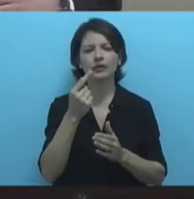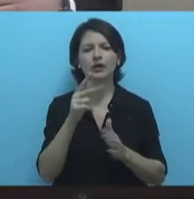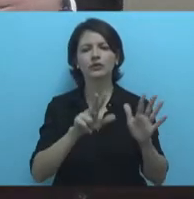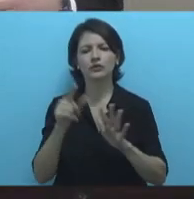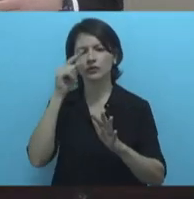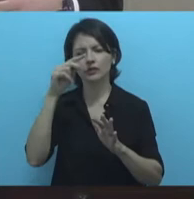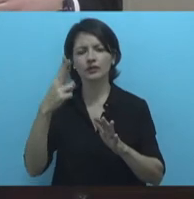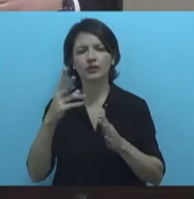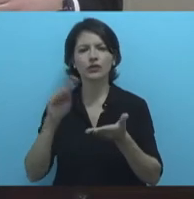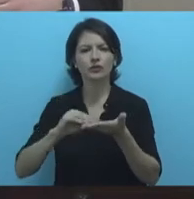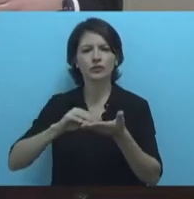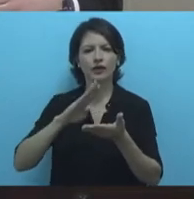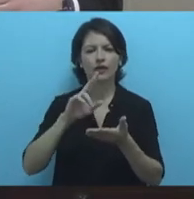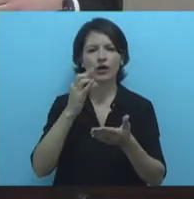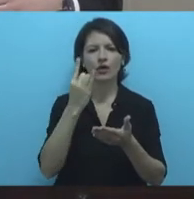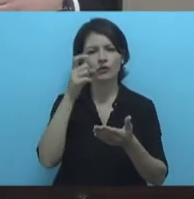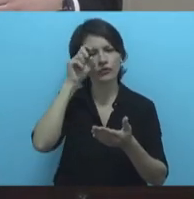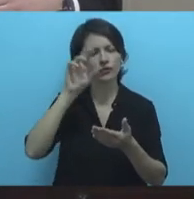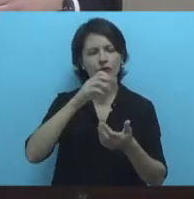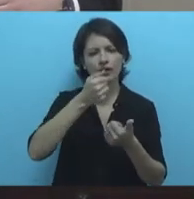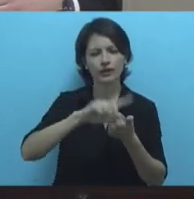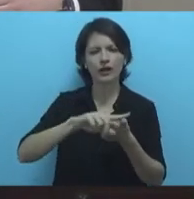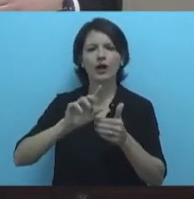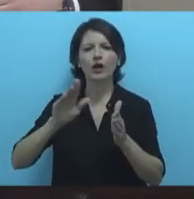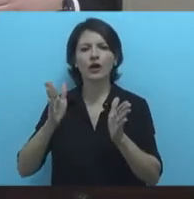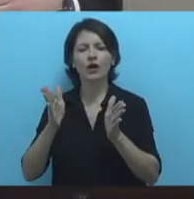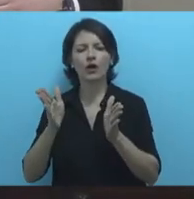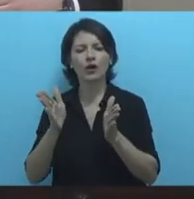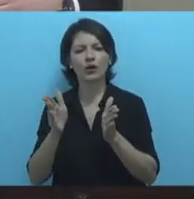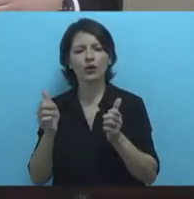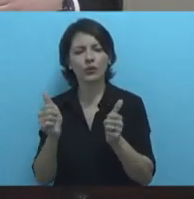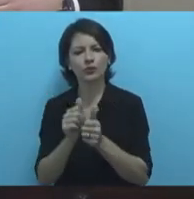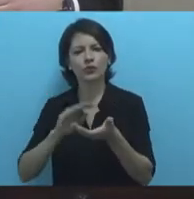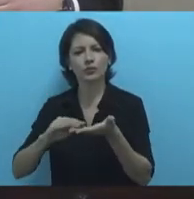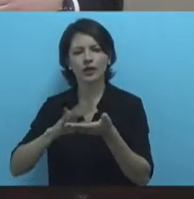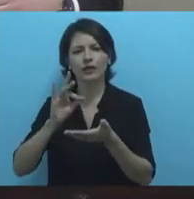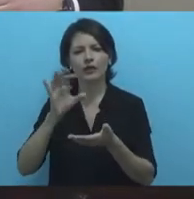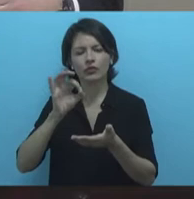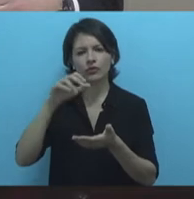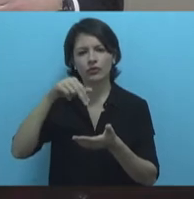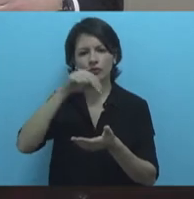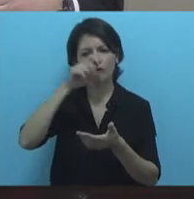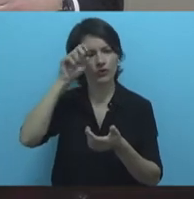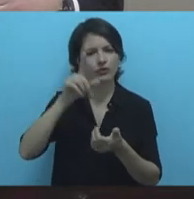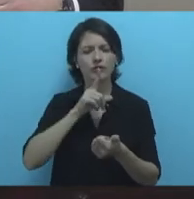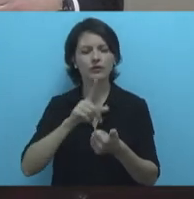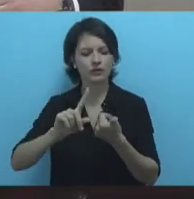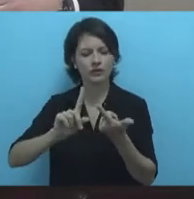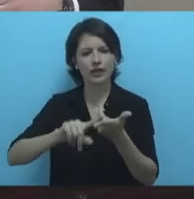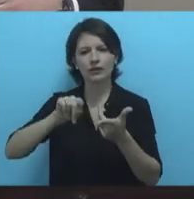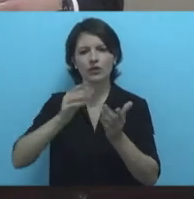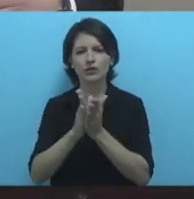bruera que se adjunta al expediente 39 1933 diputada donnet y el expediente 39